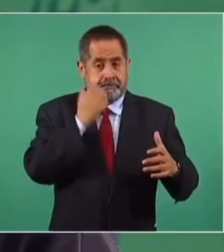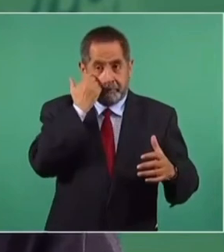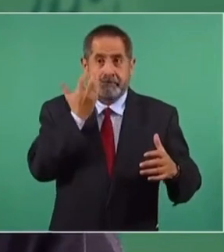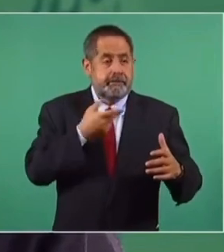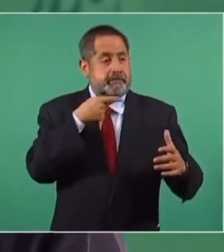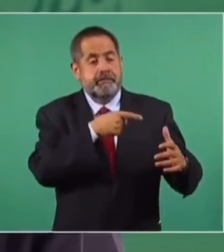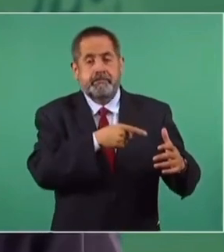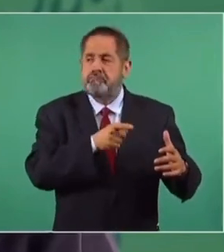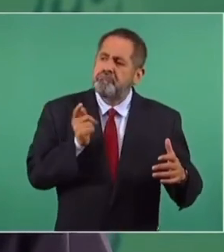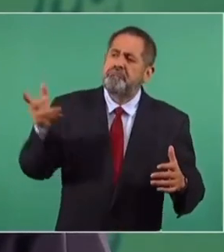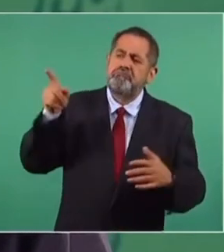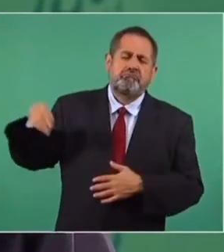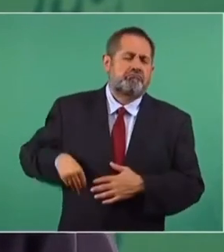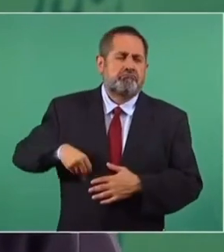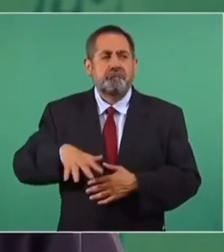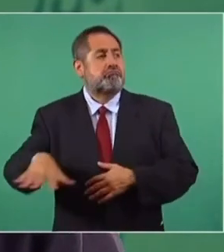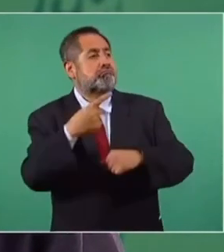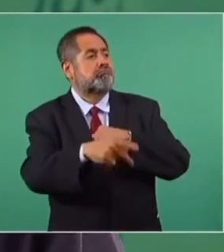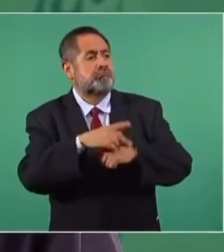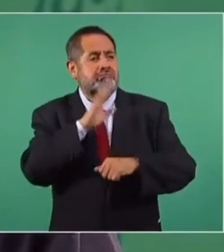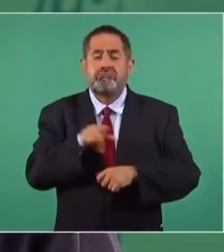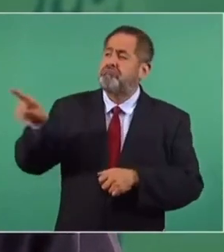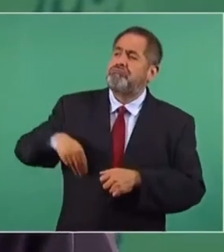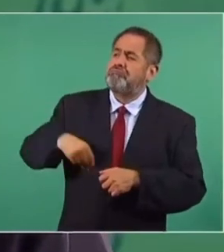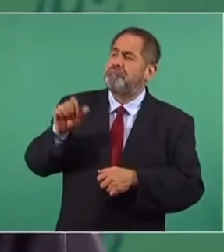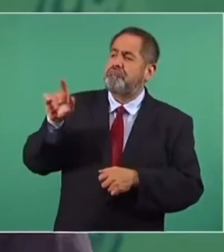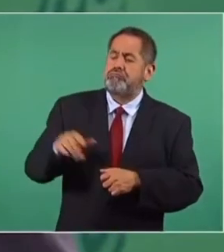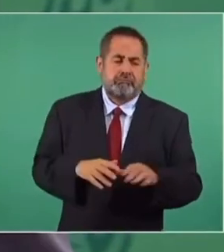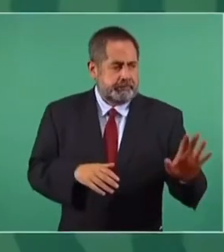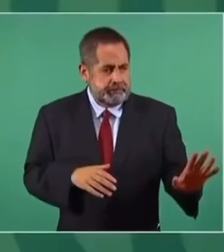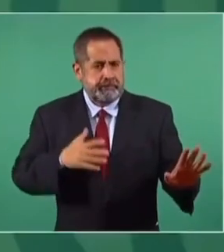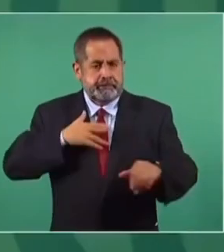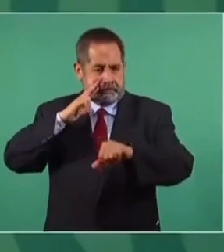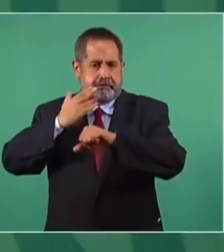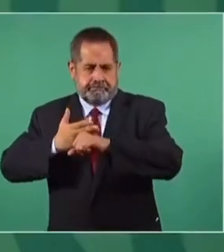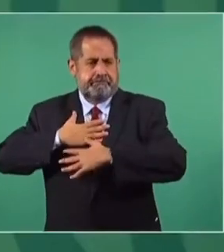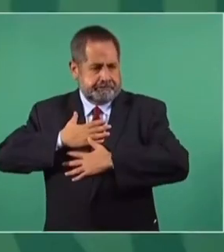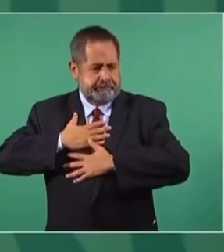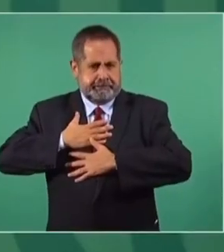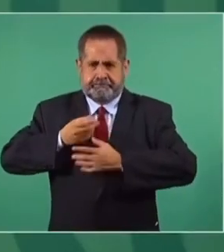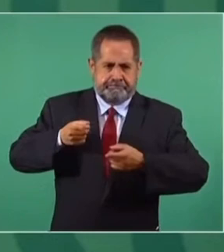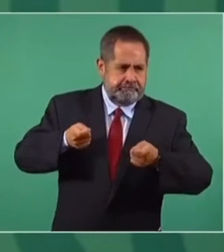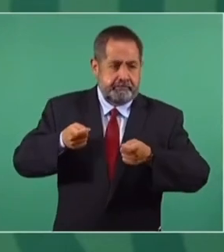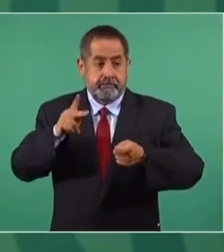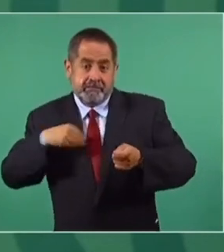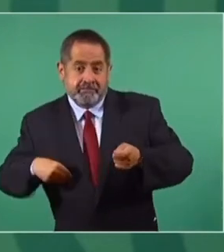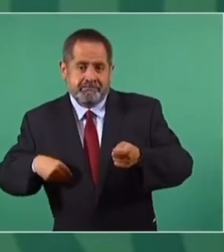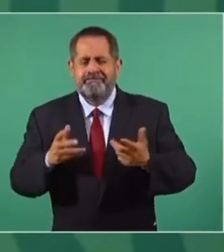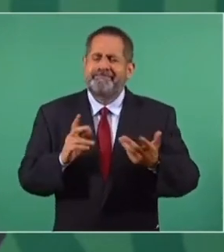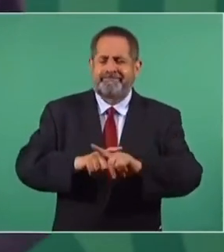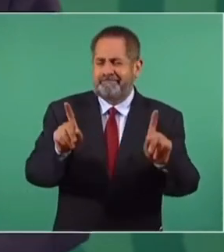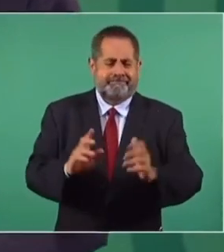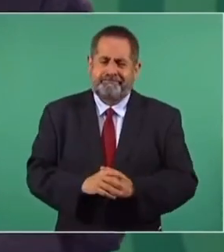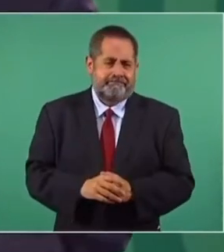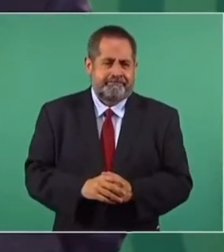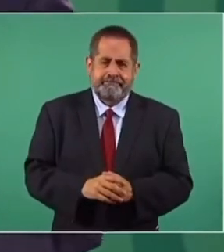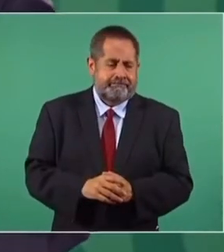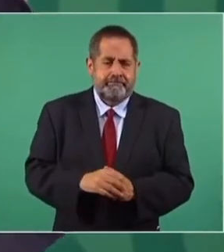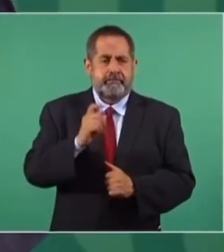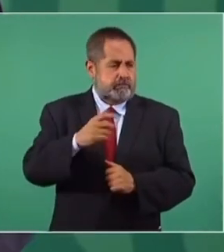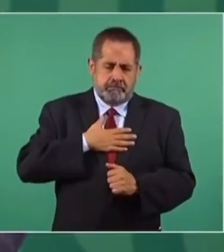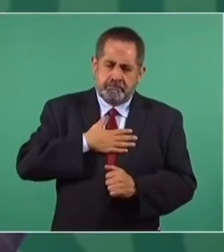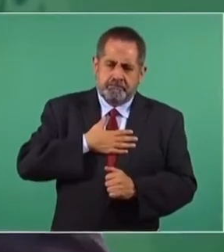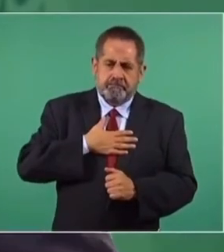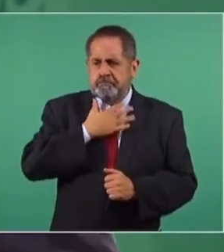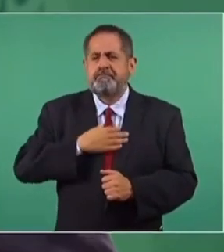quieren culparnos a nosotros. Podemos ser responsables, pero no culpables. Y además estamos